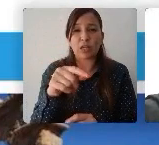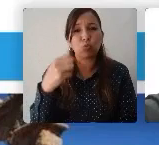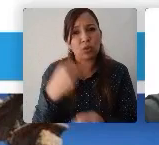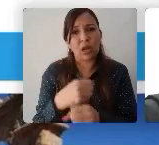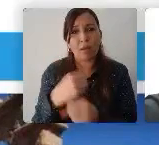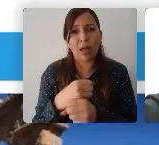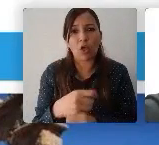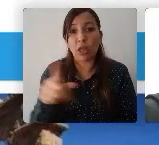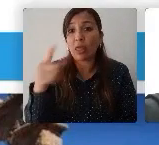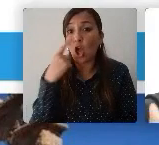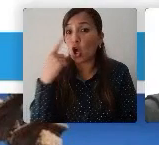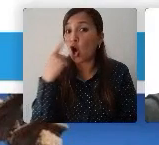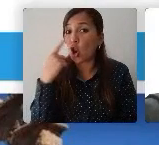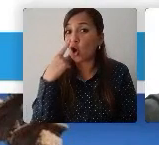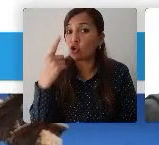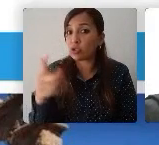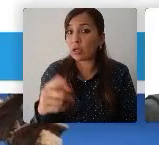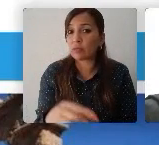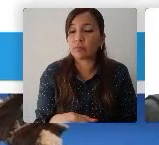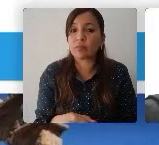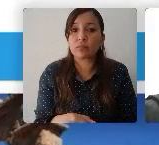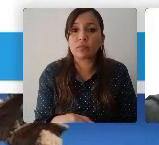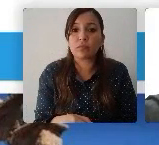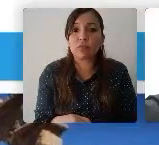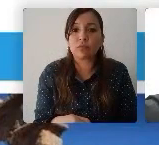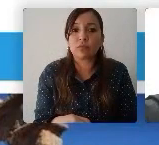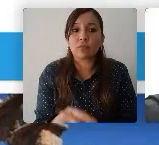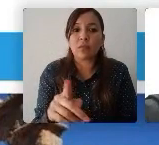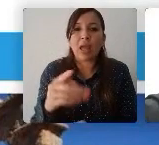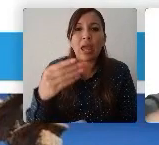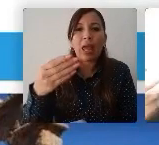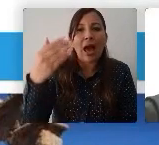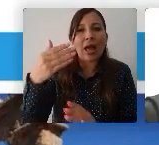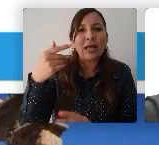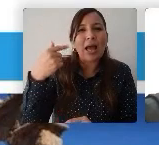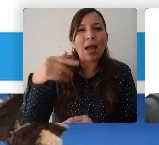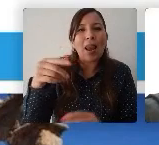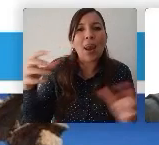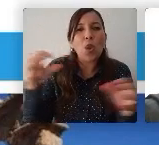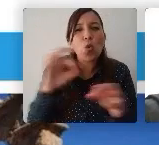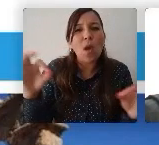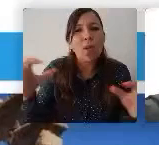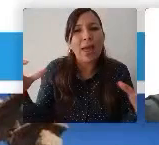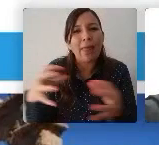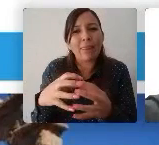también estaba perdiendo mucho los conocimientos, ¿no? Y las tradiciones locales